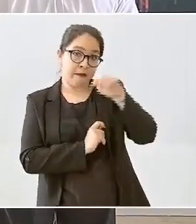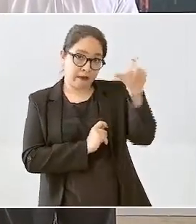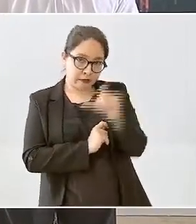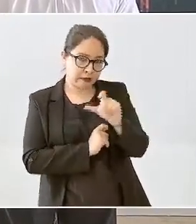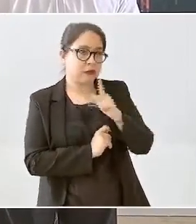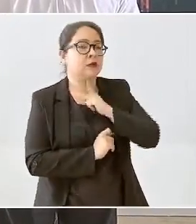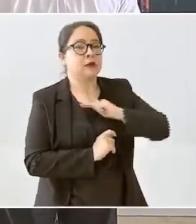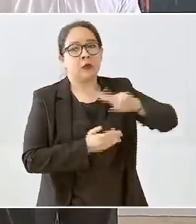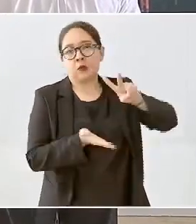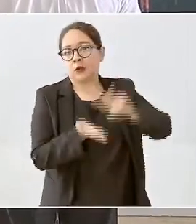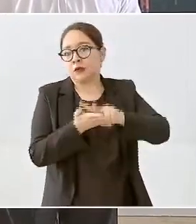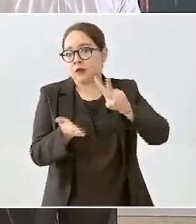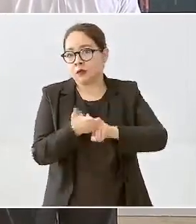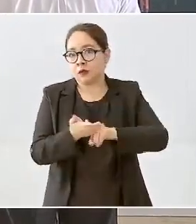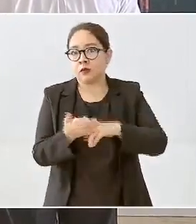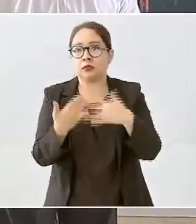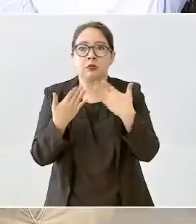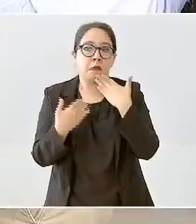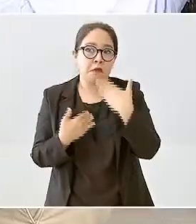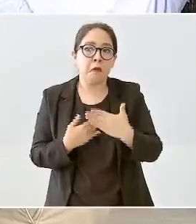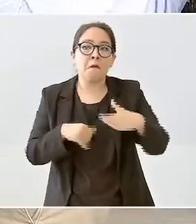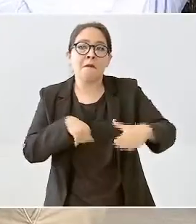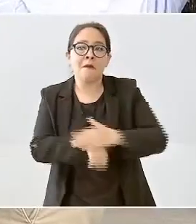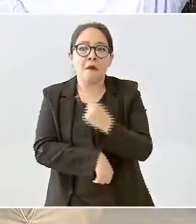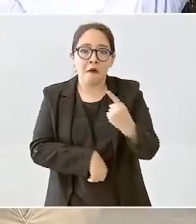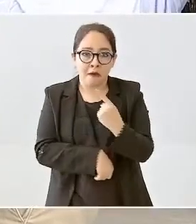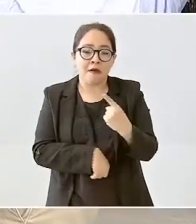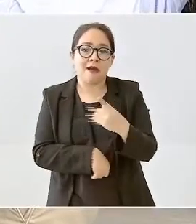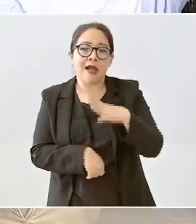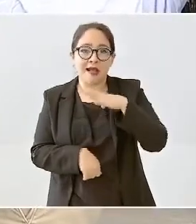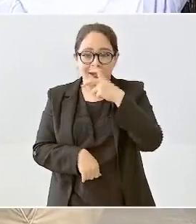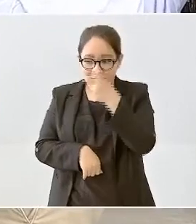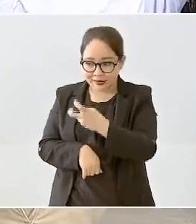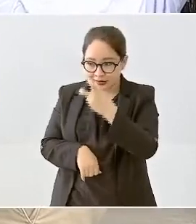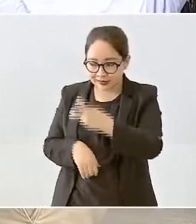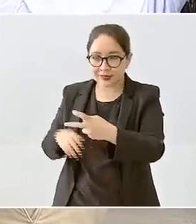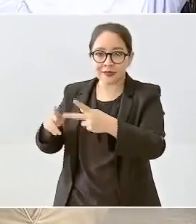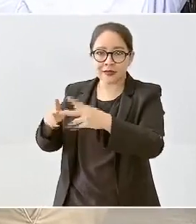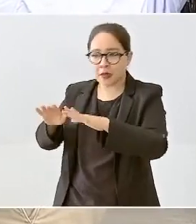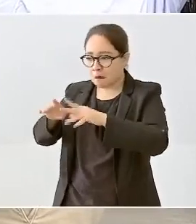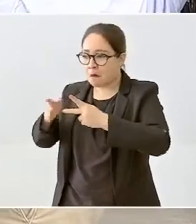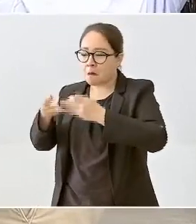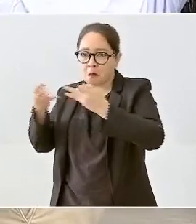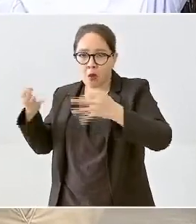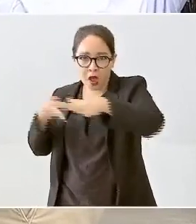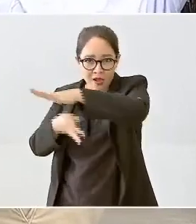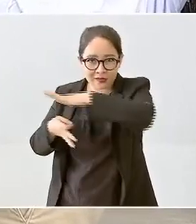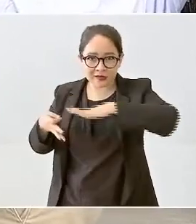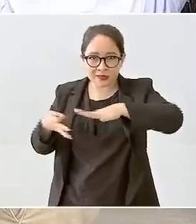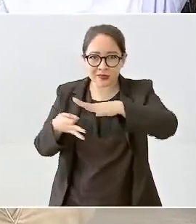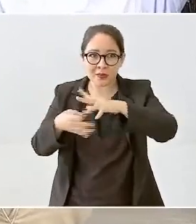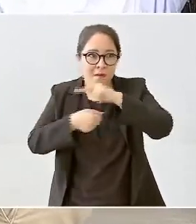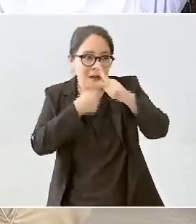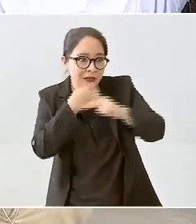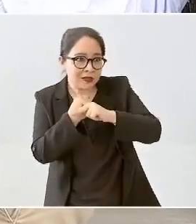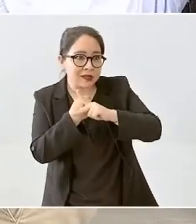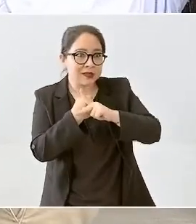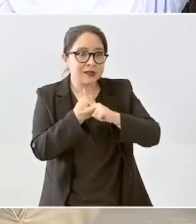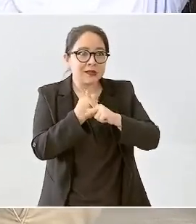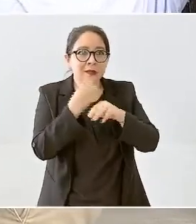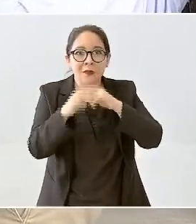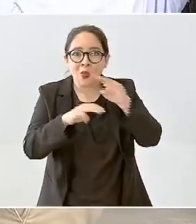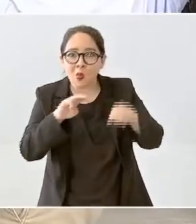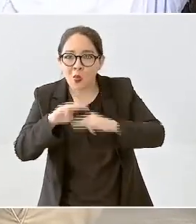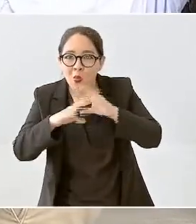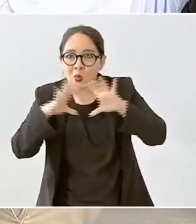son muy valiosos, porque ya los puertos, en particular este puerto y en general los puertos del país y del mundo, pues no tienen zonas de crecimiento,